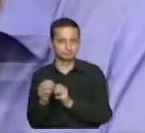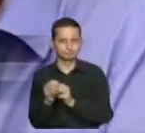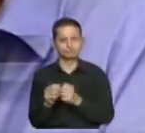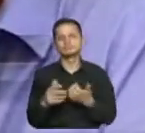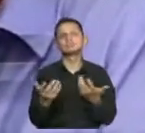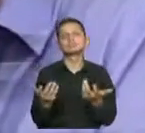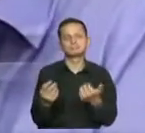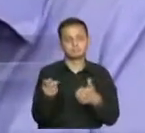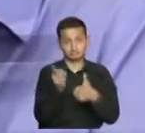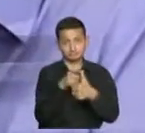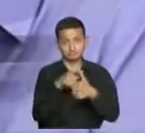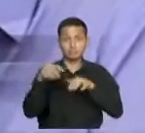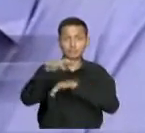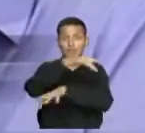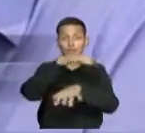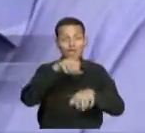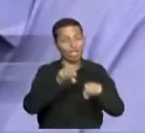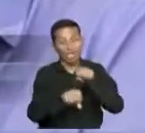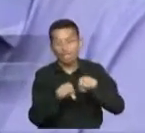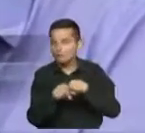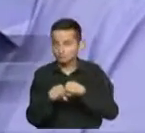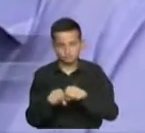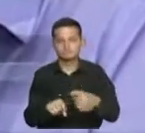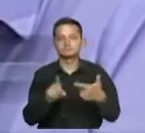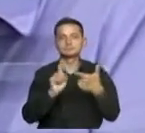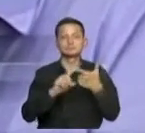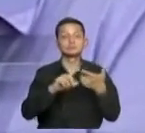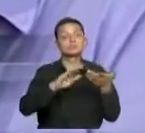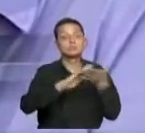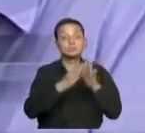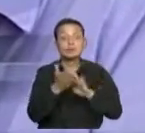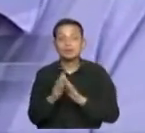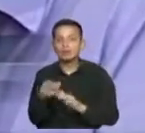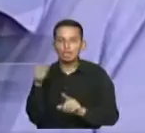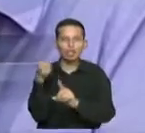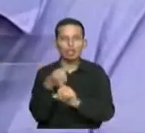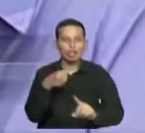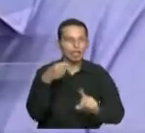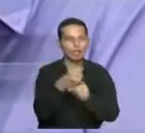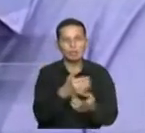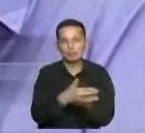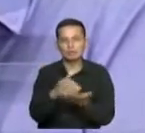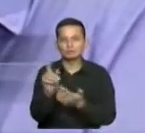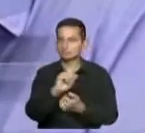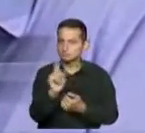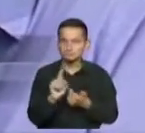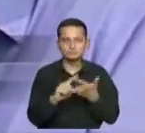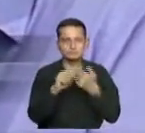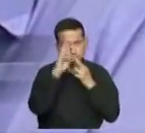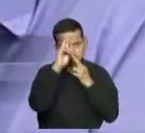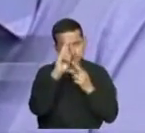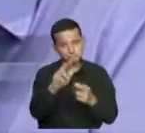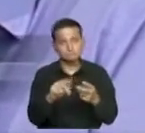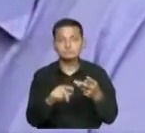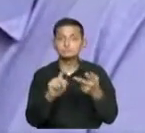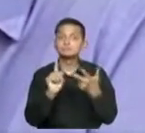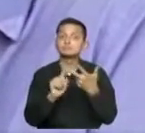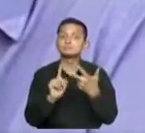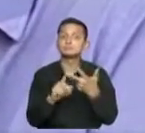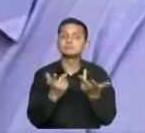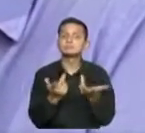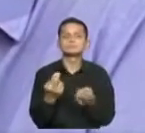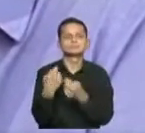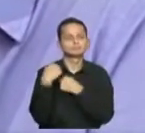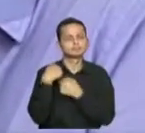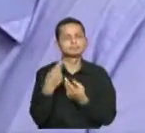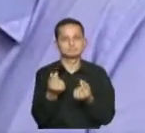primero con el medio ambiente, segundo con las comunidades, con la sociedad, con los ciudadanos y ciudadanas, y tercero, una responsabilidad